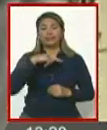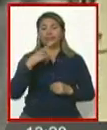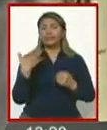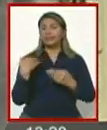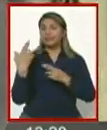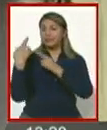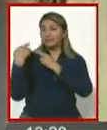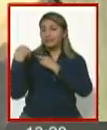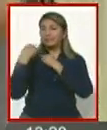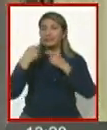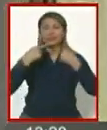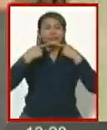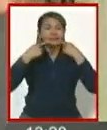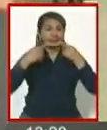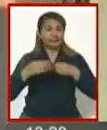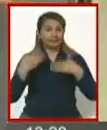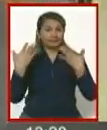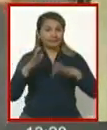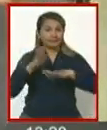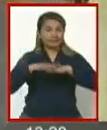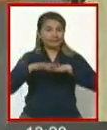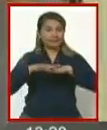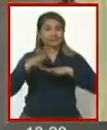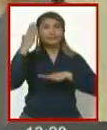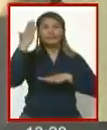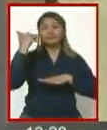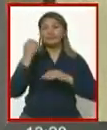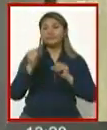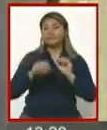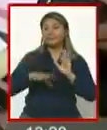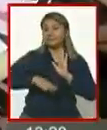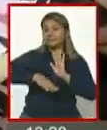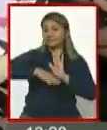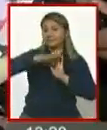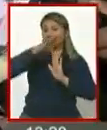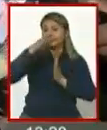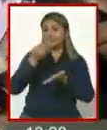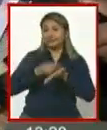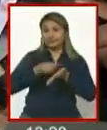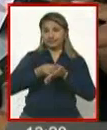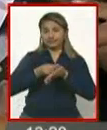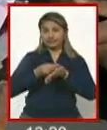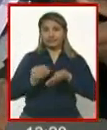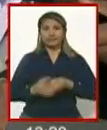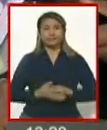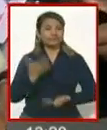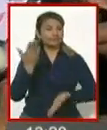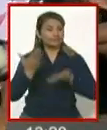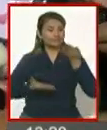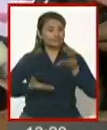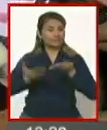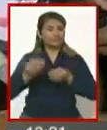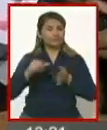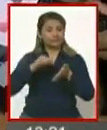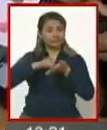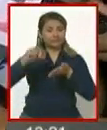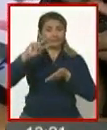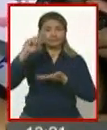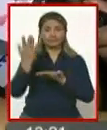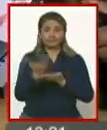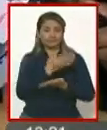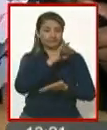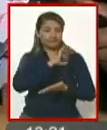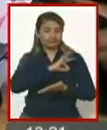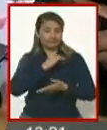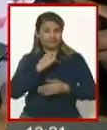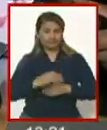en la obligación de anunciar y advertir que debido a este nivel de crecimiento, las posibilidades del pago del segundo